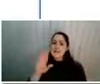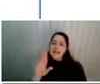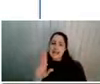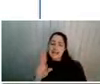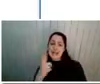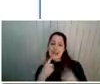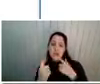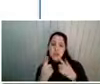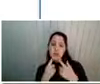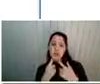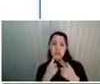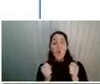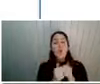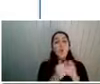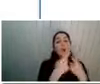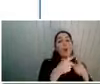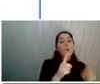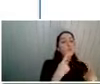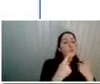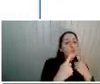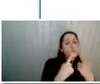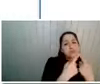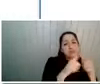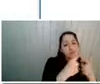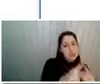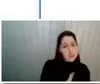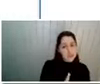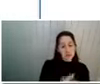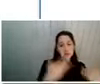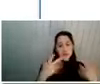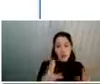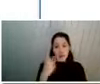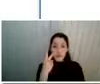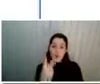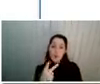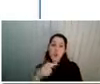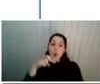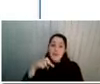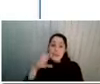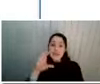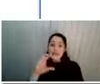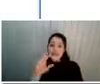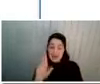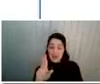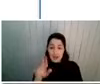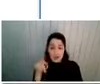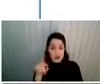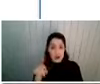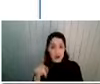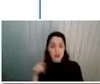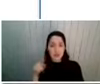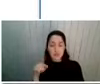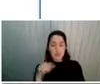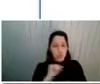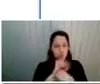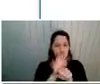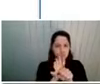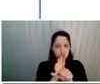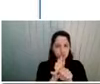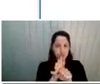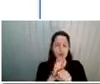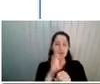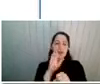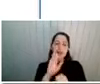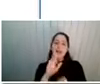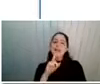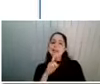diagnóstico. Vimos ya que la PCR, que para el diagnóstico de este virus se llama